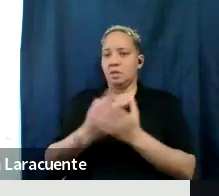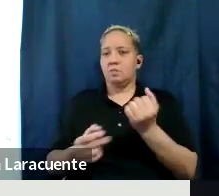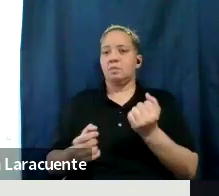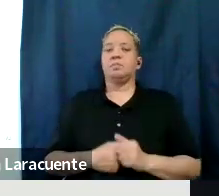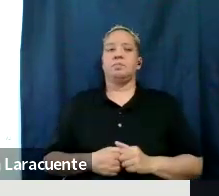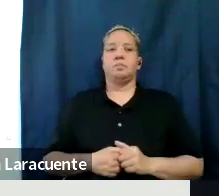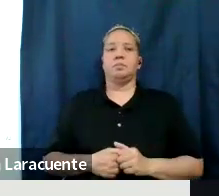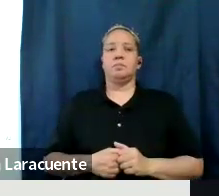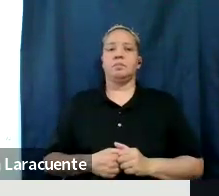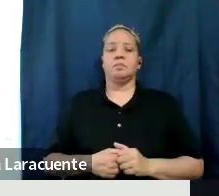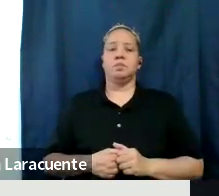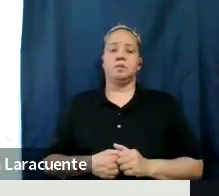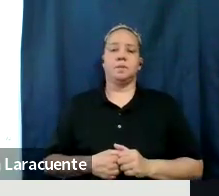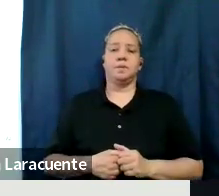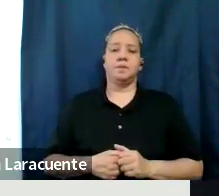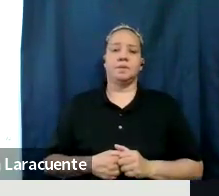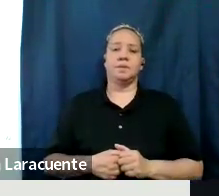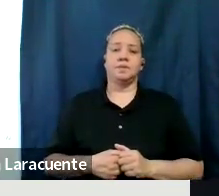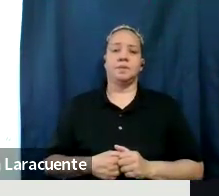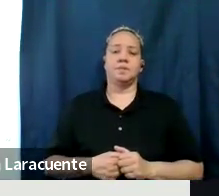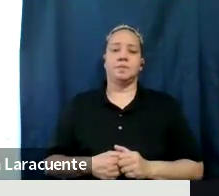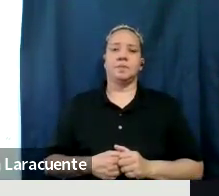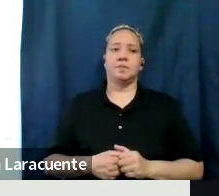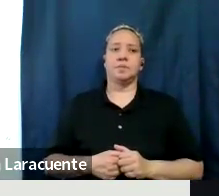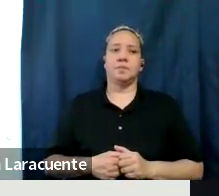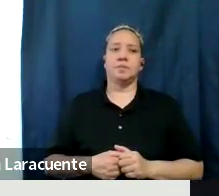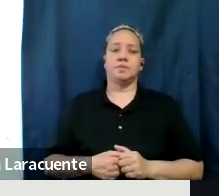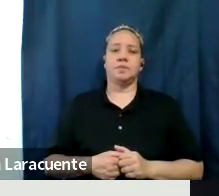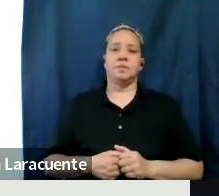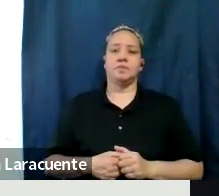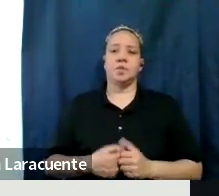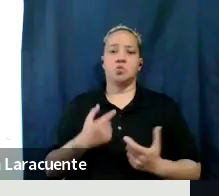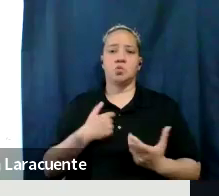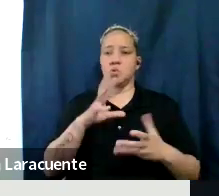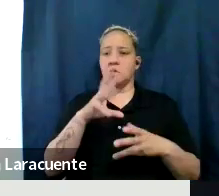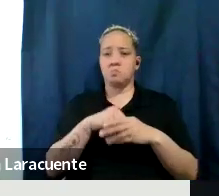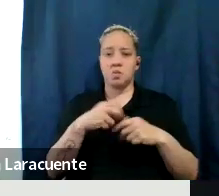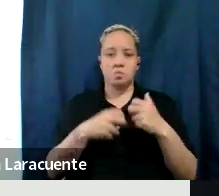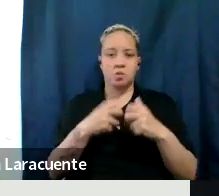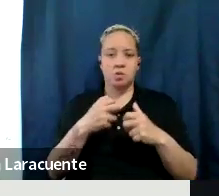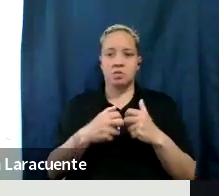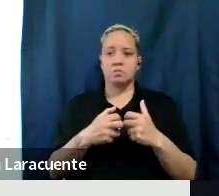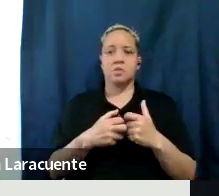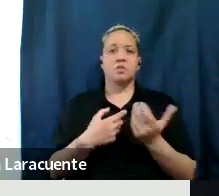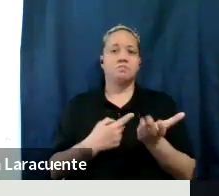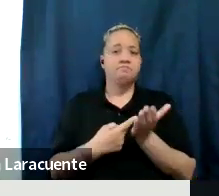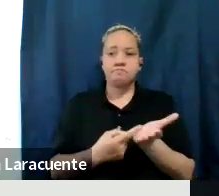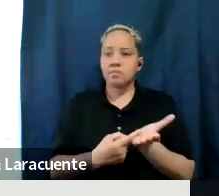¿no? Yo no he estado en medio de la trifulca, yo no he estado en medio de la